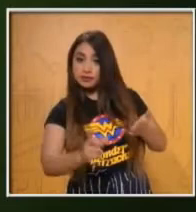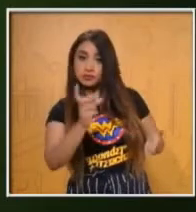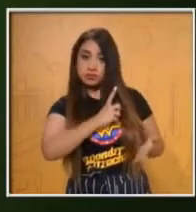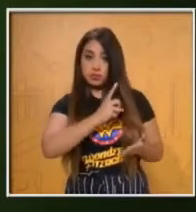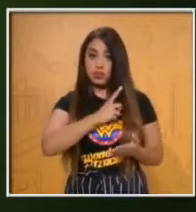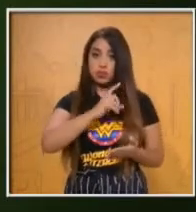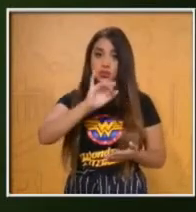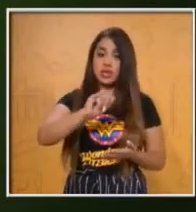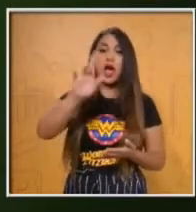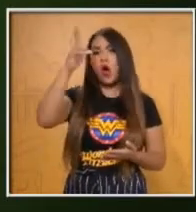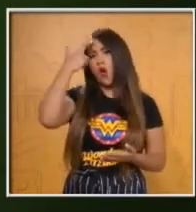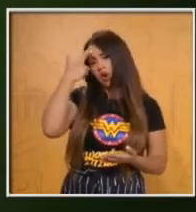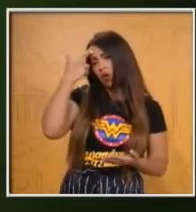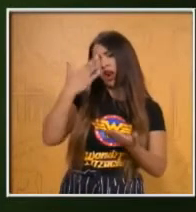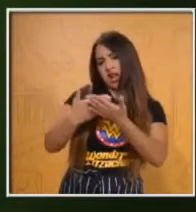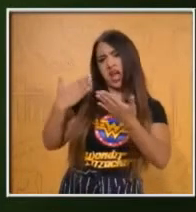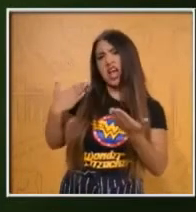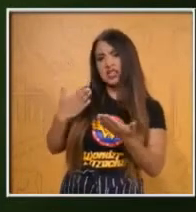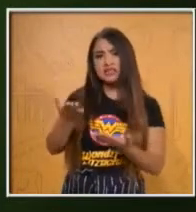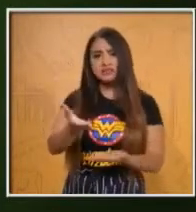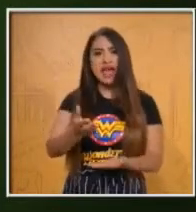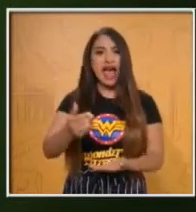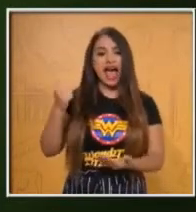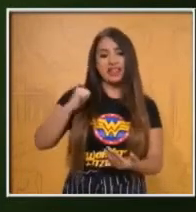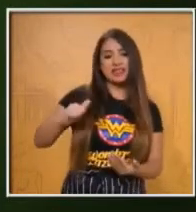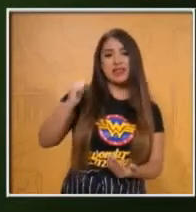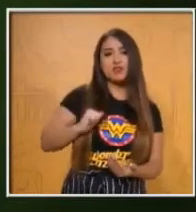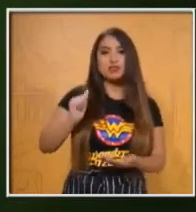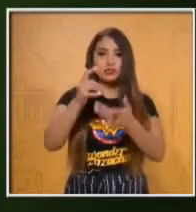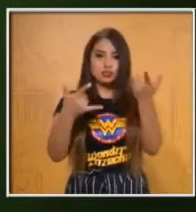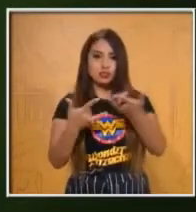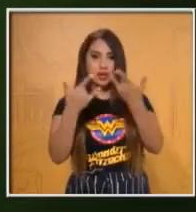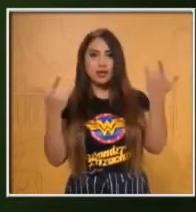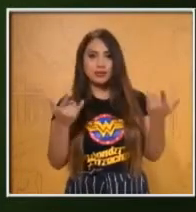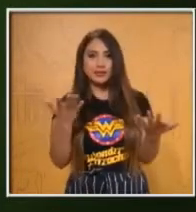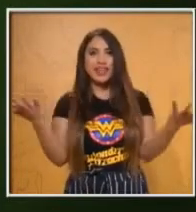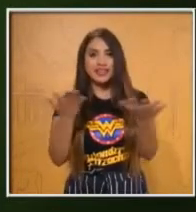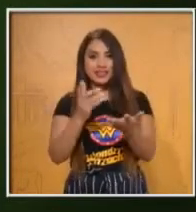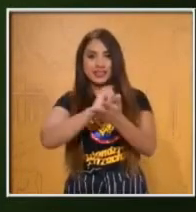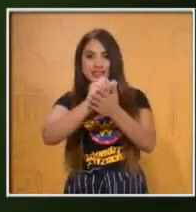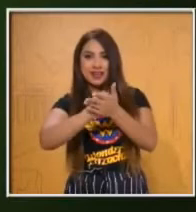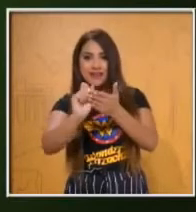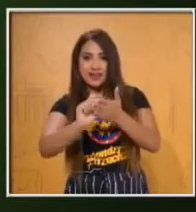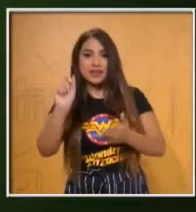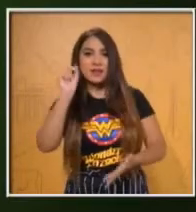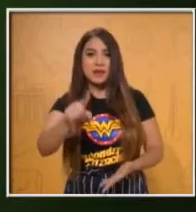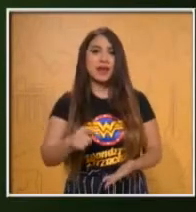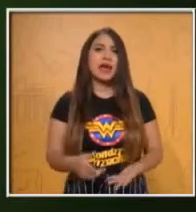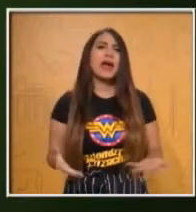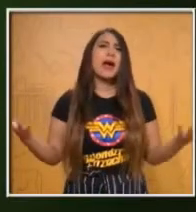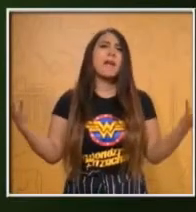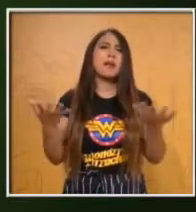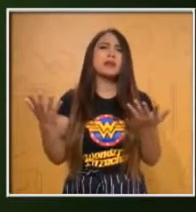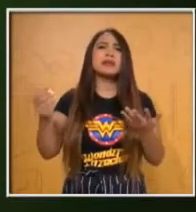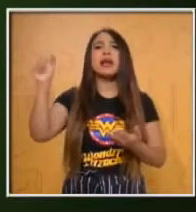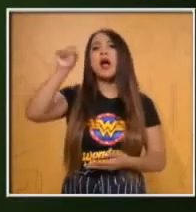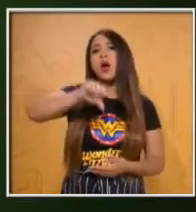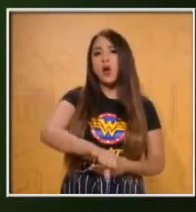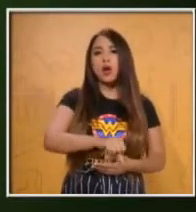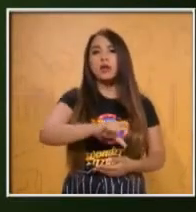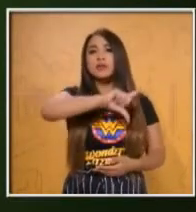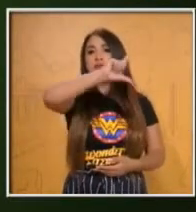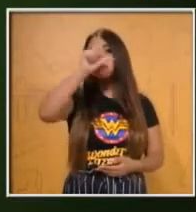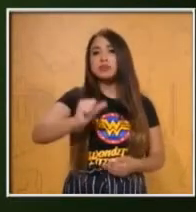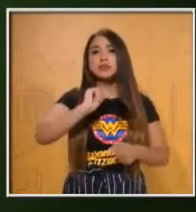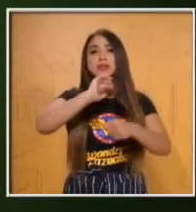y escribirlo, desarrollarlo, llevarlo a cabo. Entonces, ¿qué vamos a hacer el día de hoy? Ya después de que terminamos